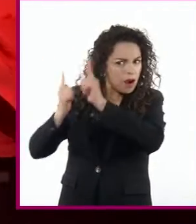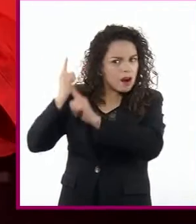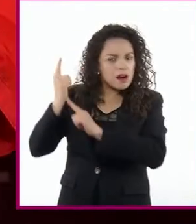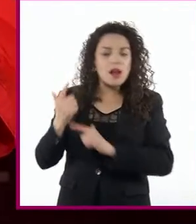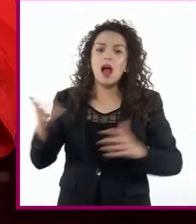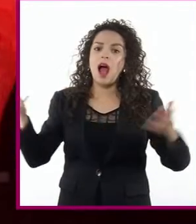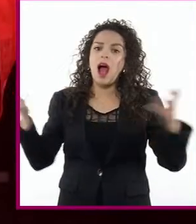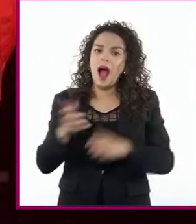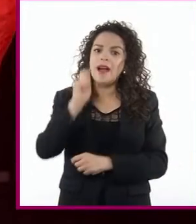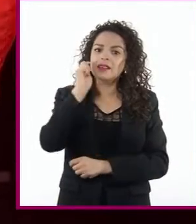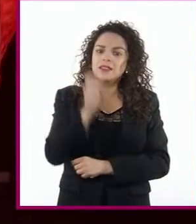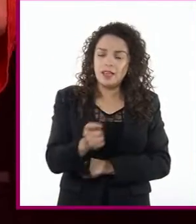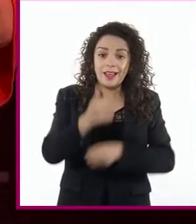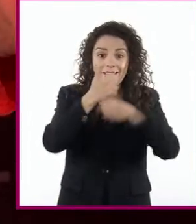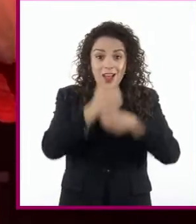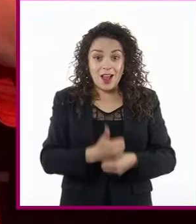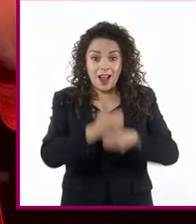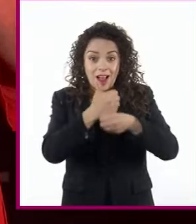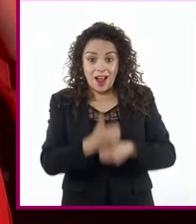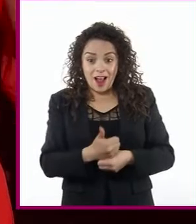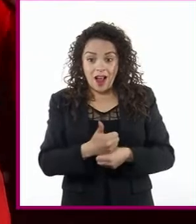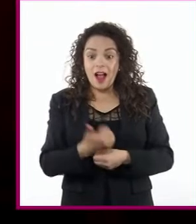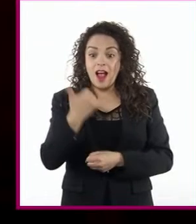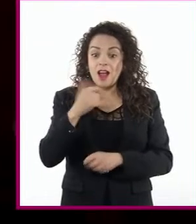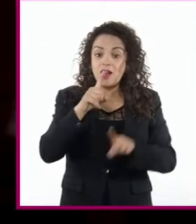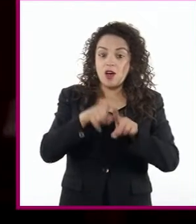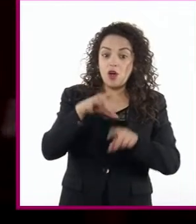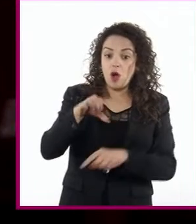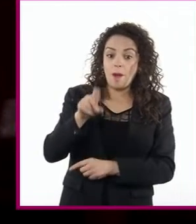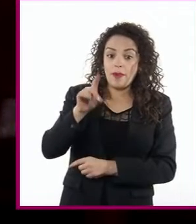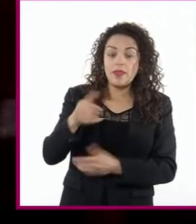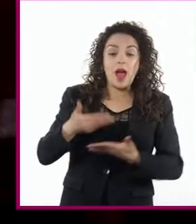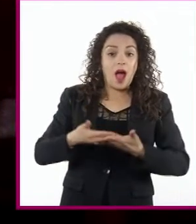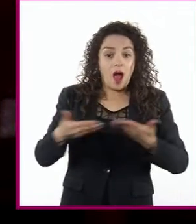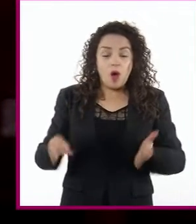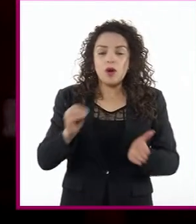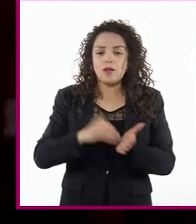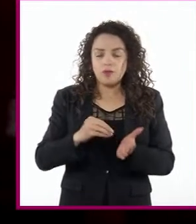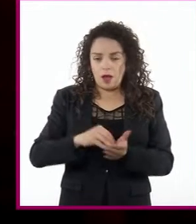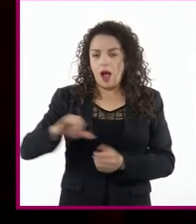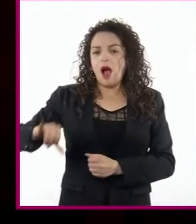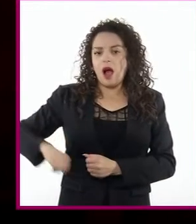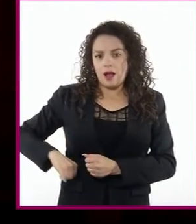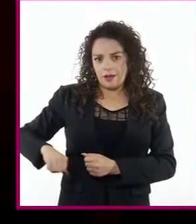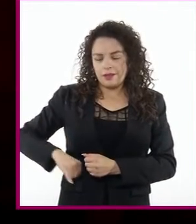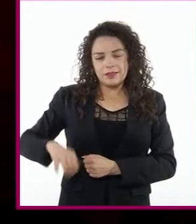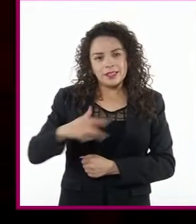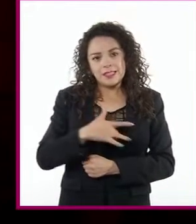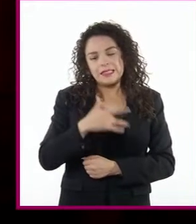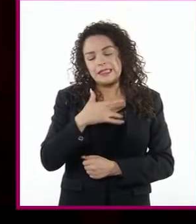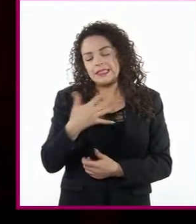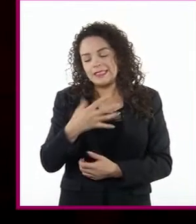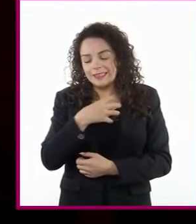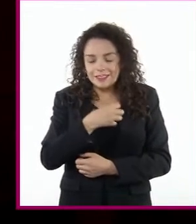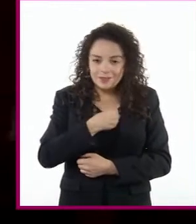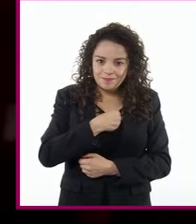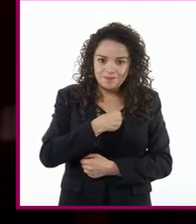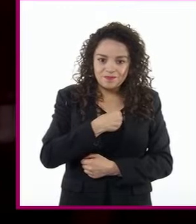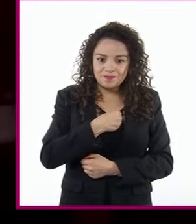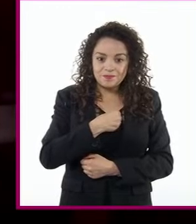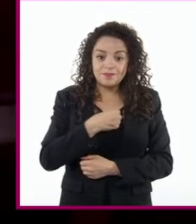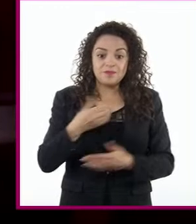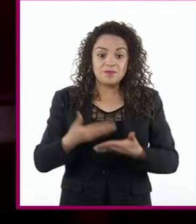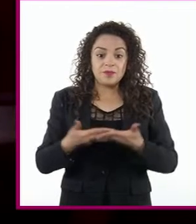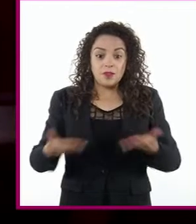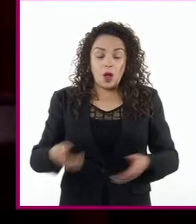tragedias y comedias que aún interesan y conmueven. Había un elemento, el coro, hoy